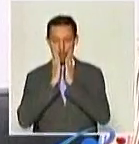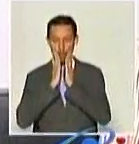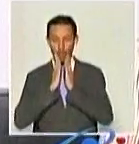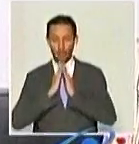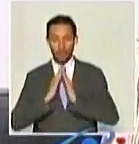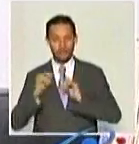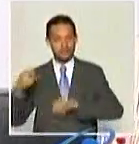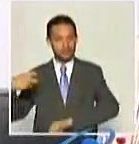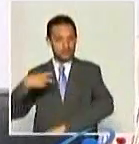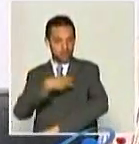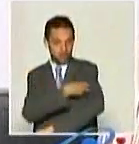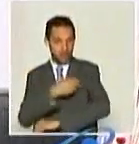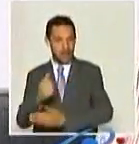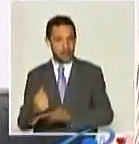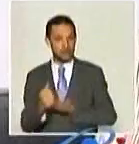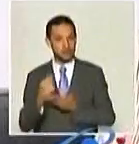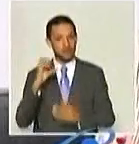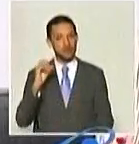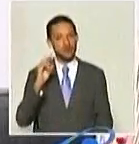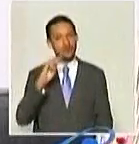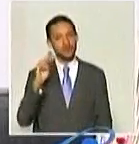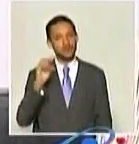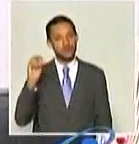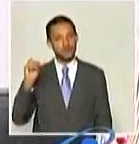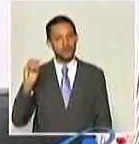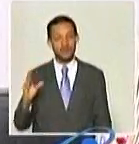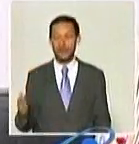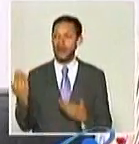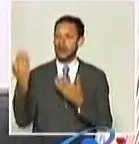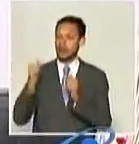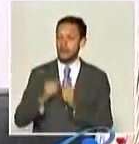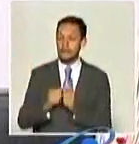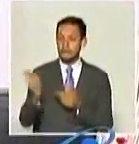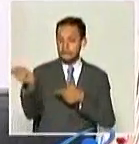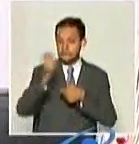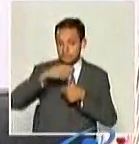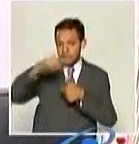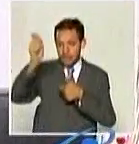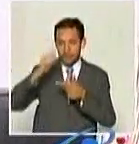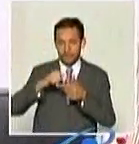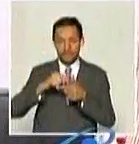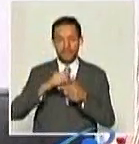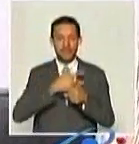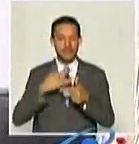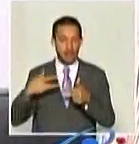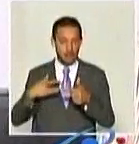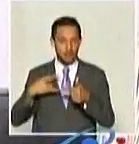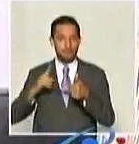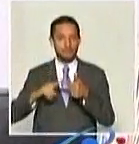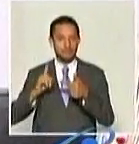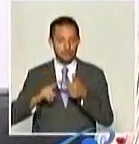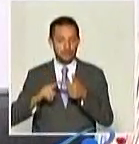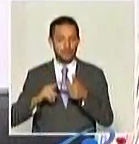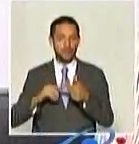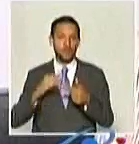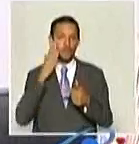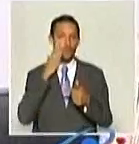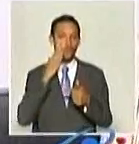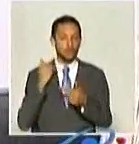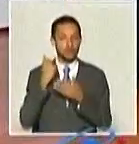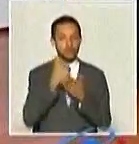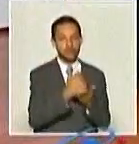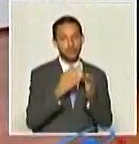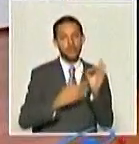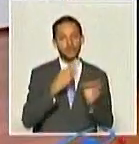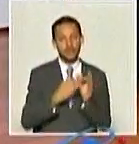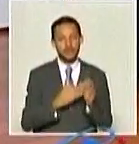ozono retarda el envejecimiento. Entonces lo utilizamos tanto de una manera terapéutica como de una manera preventiva. Veíamos